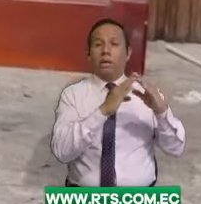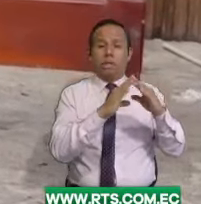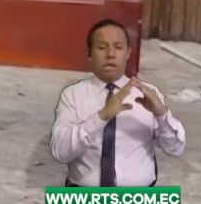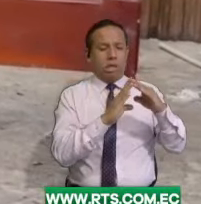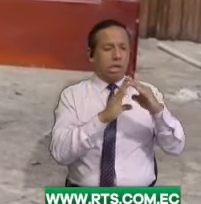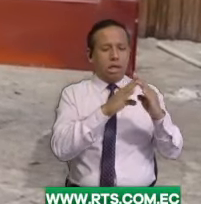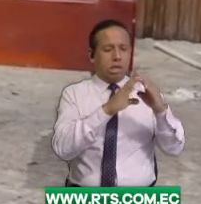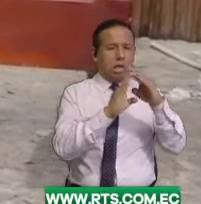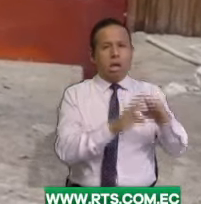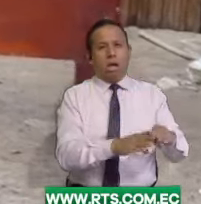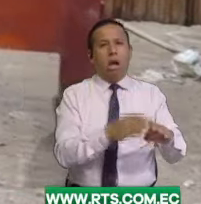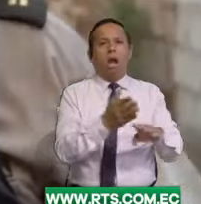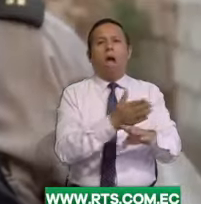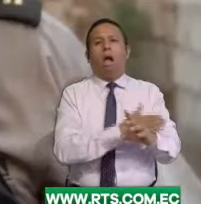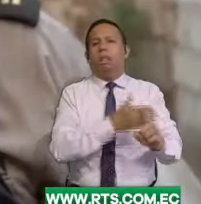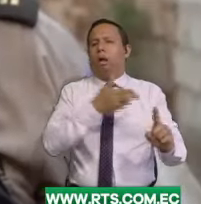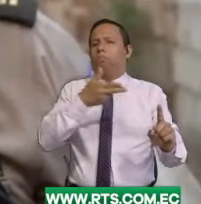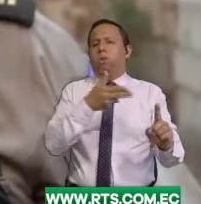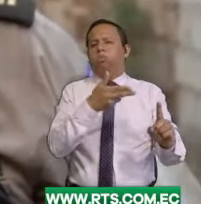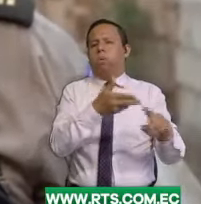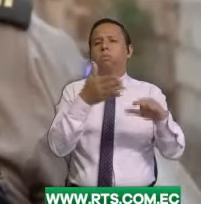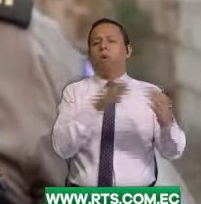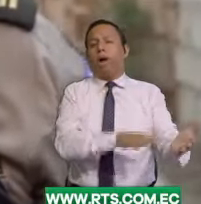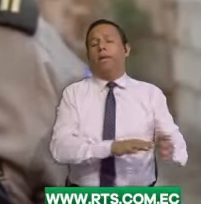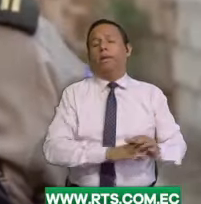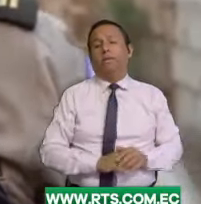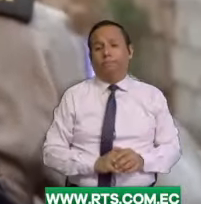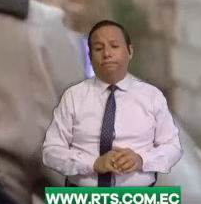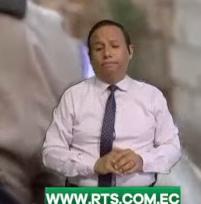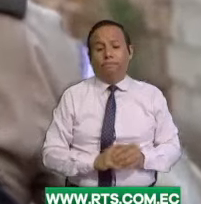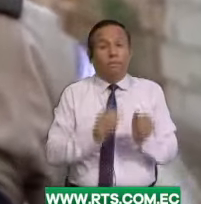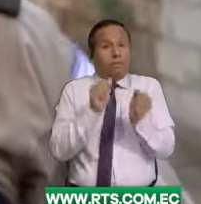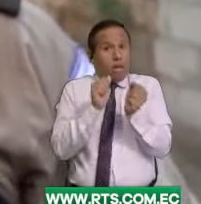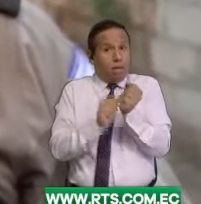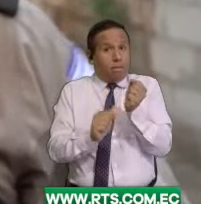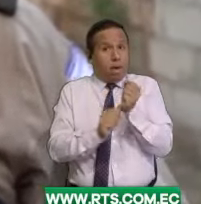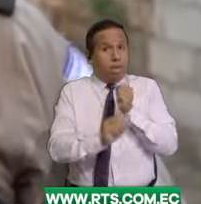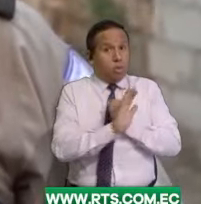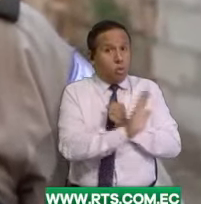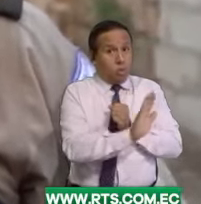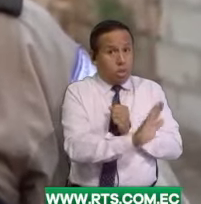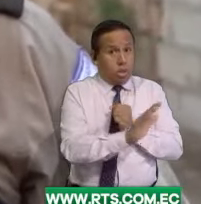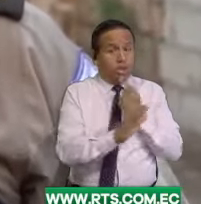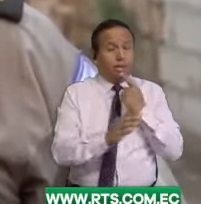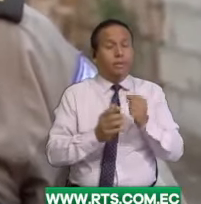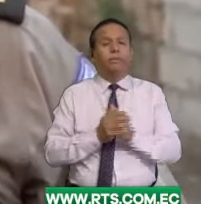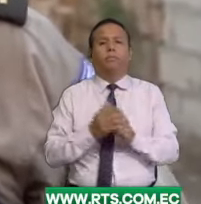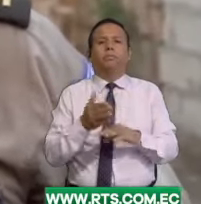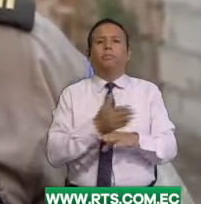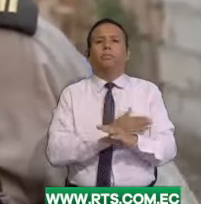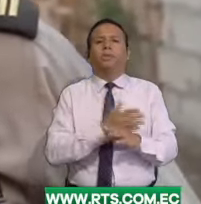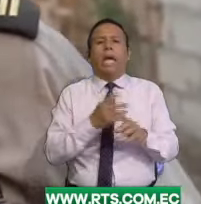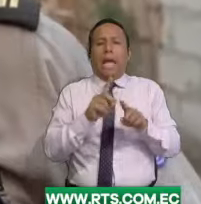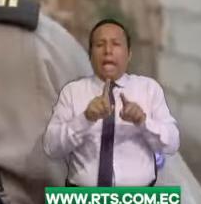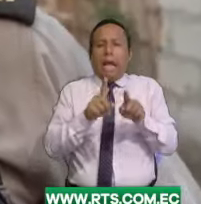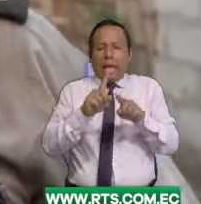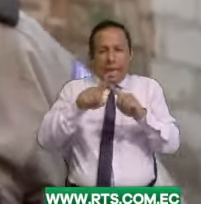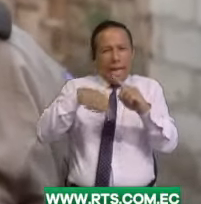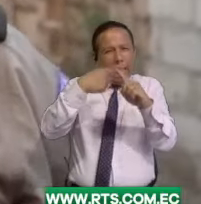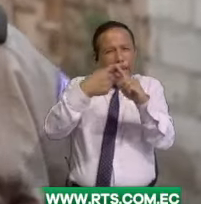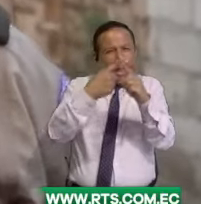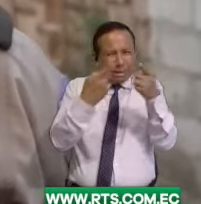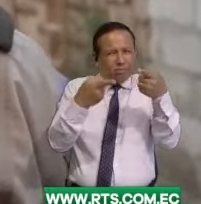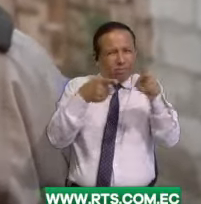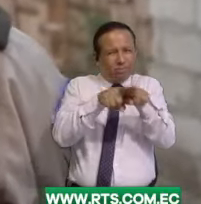terminó con su existencia. Una de las hermanas de la víctima indicaba que un ex conviviente había subido a la